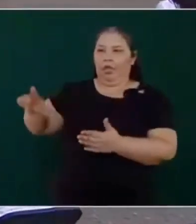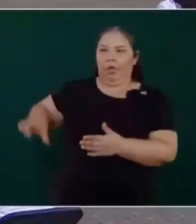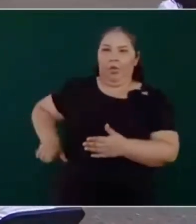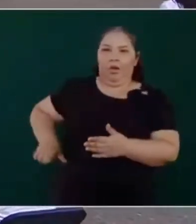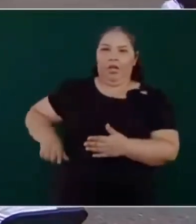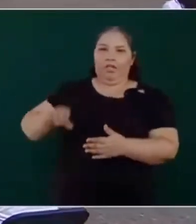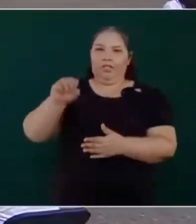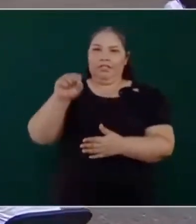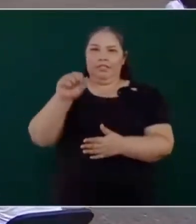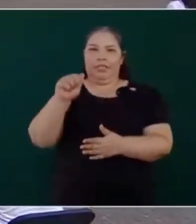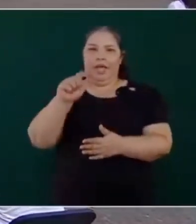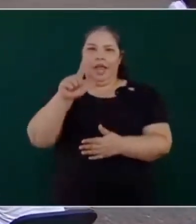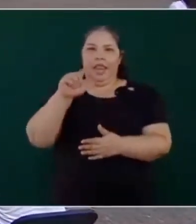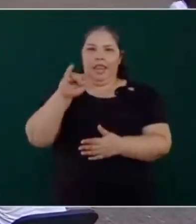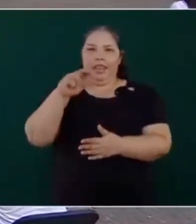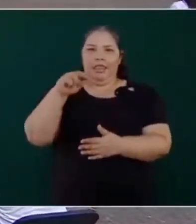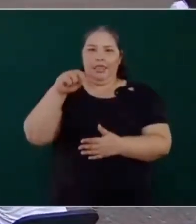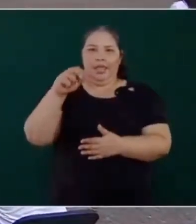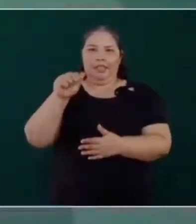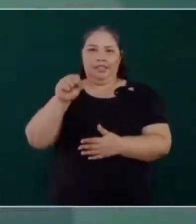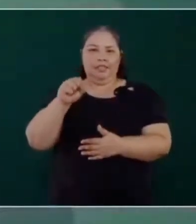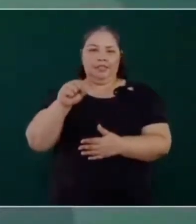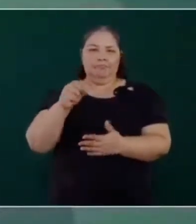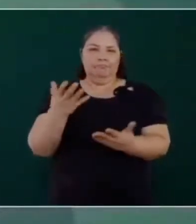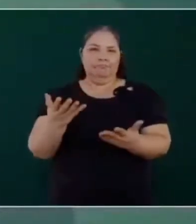Salinas era